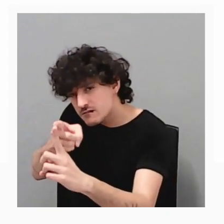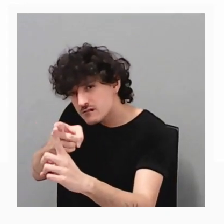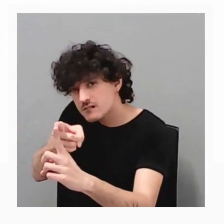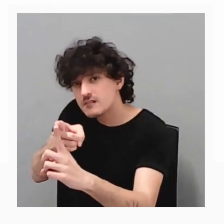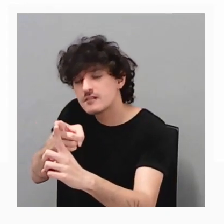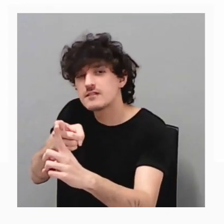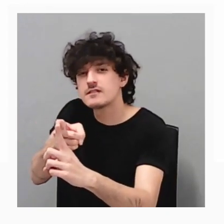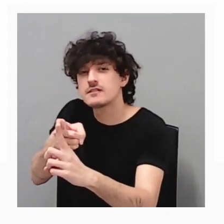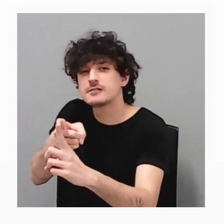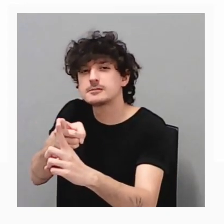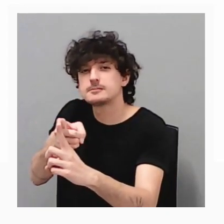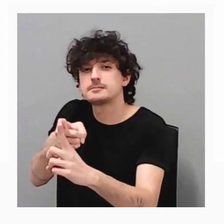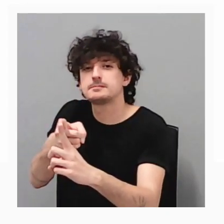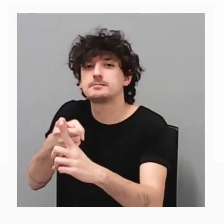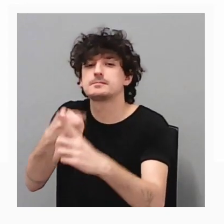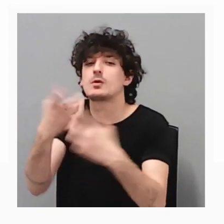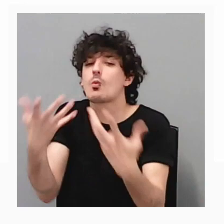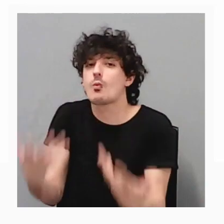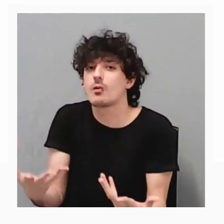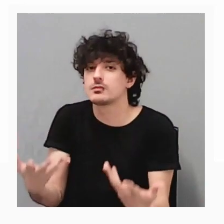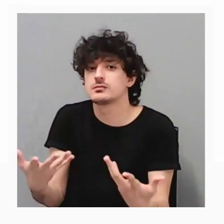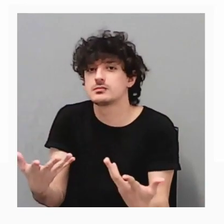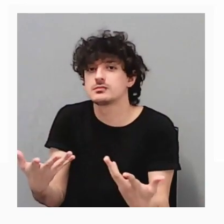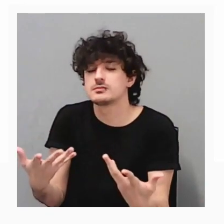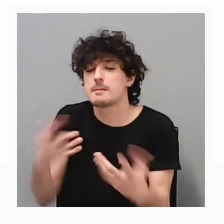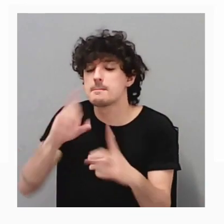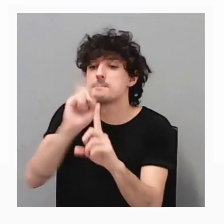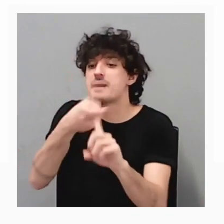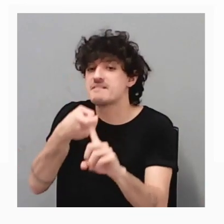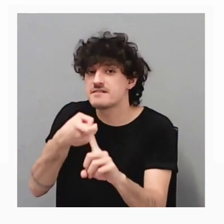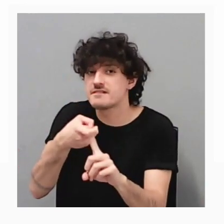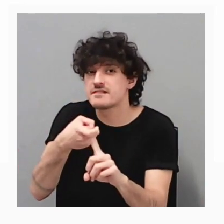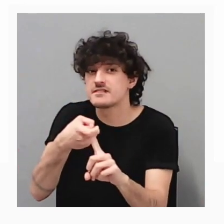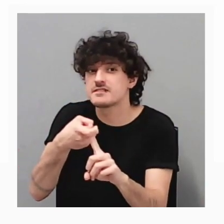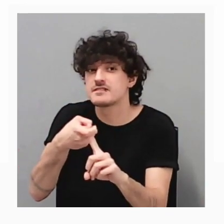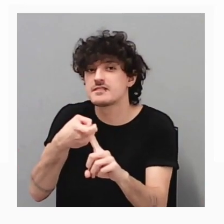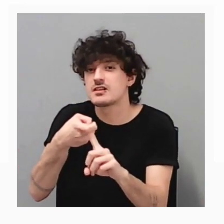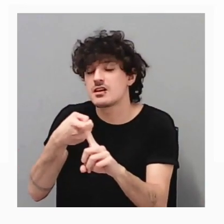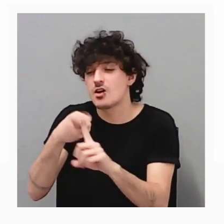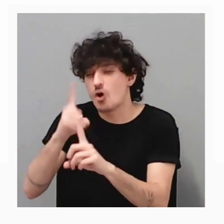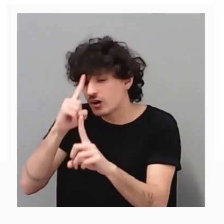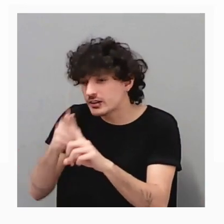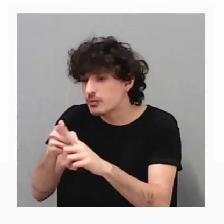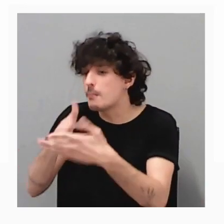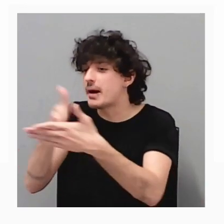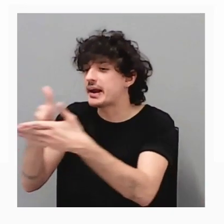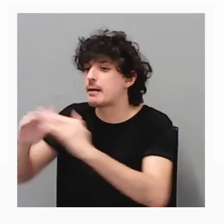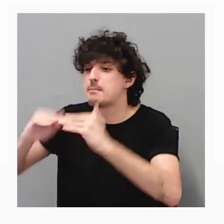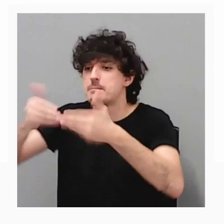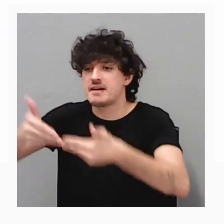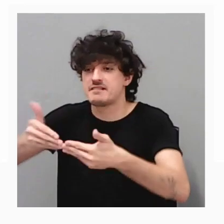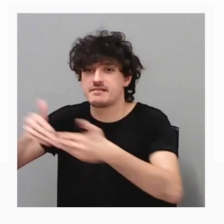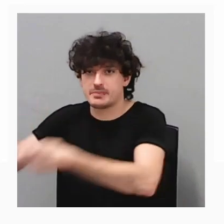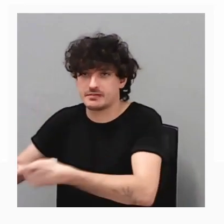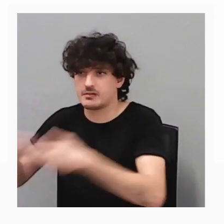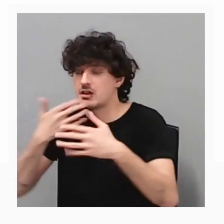Misión tenemos muchas. Es identificar para eliminar estas barreras en el aprendizaje